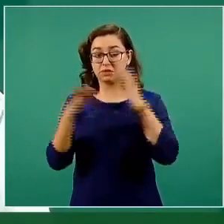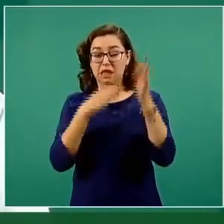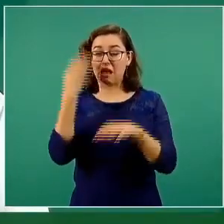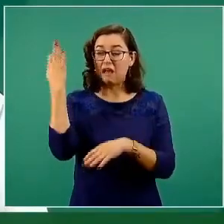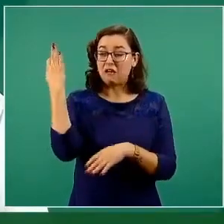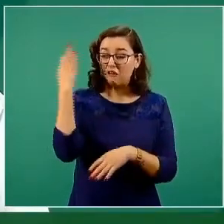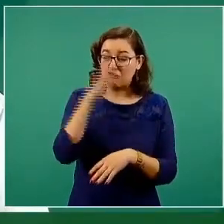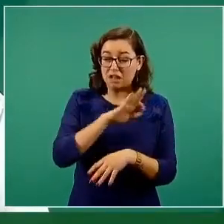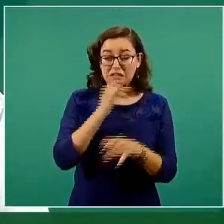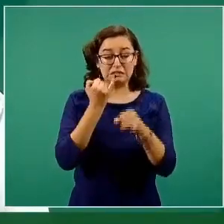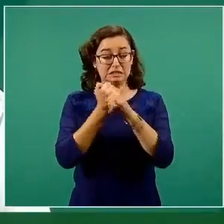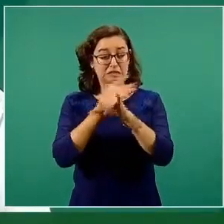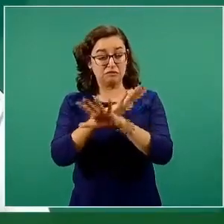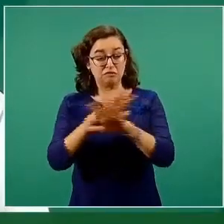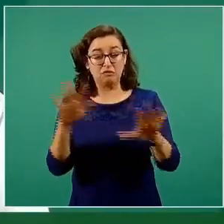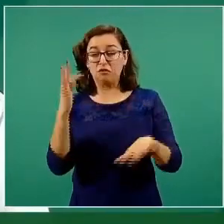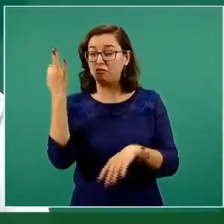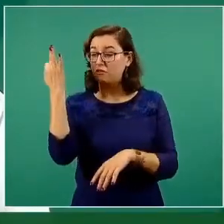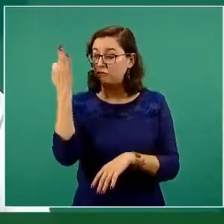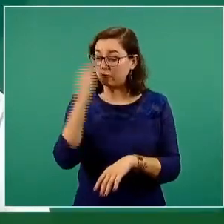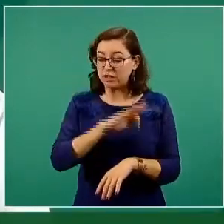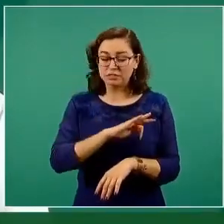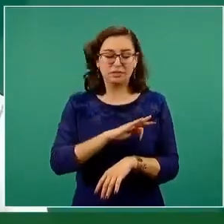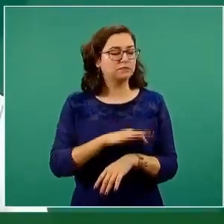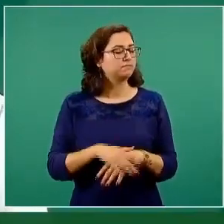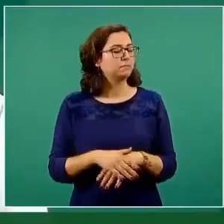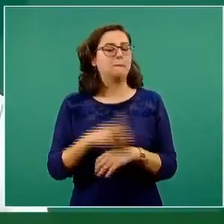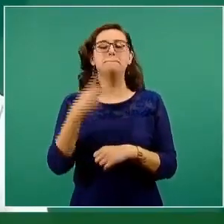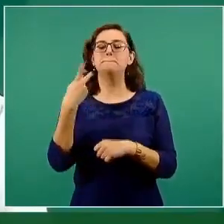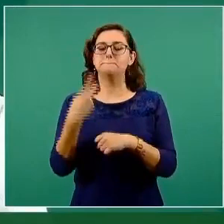este fenómeno llamado infodemia,